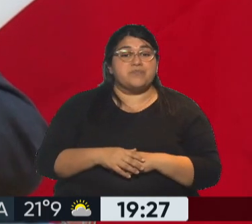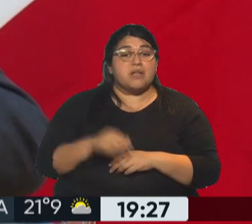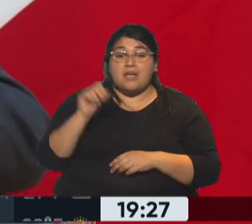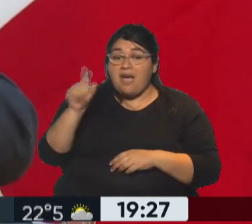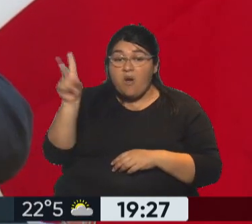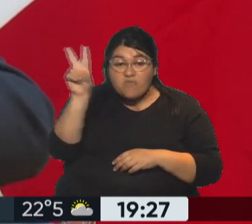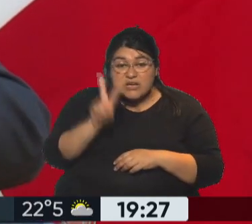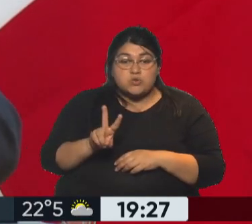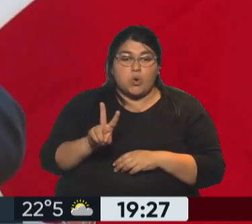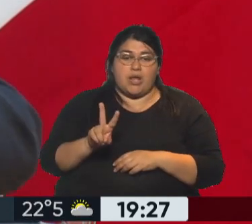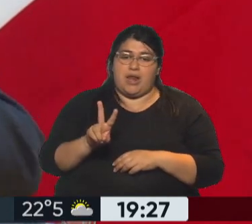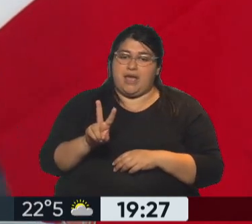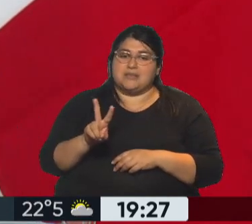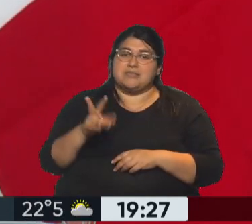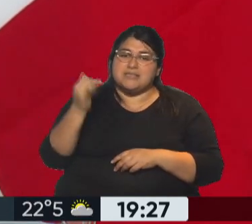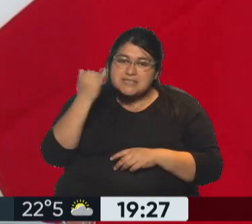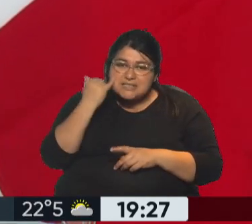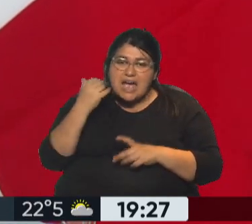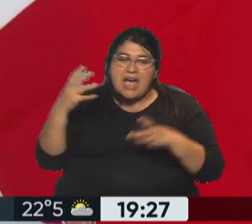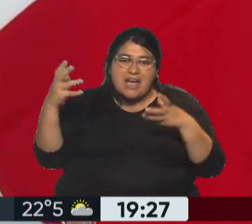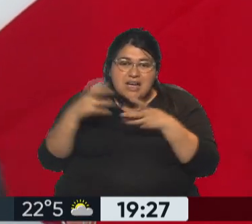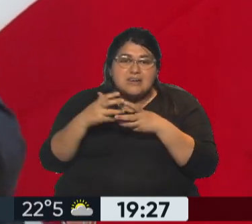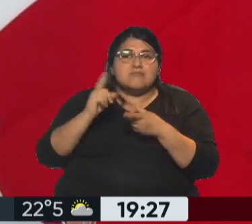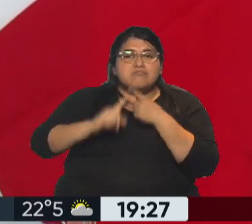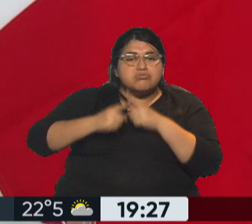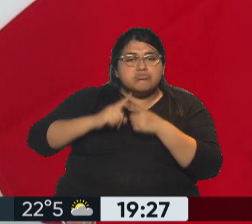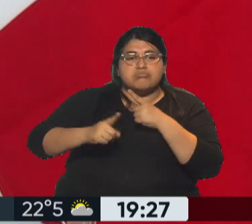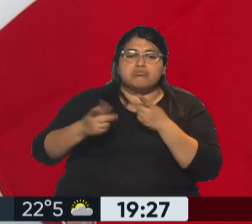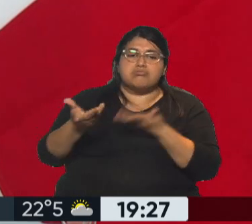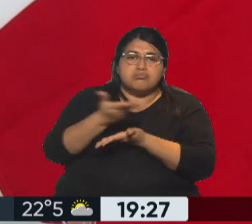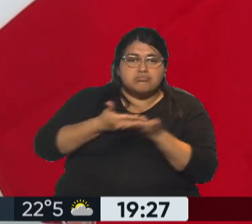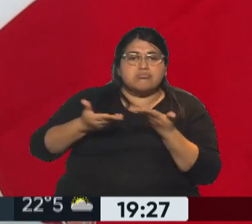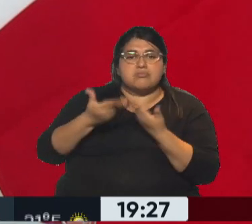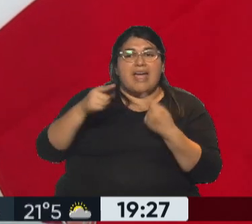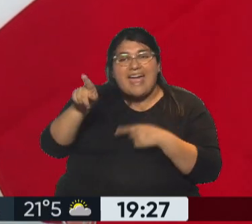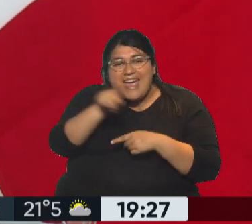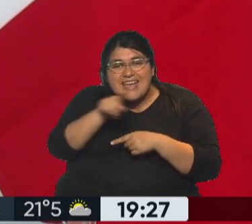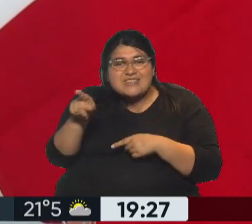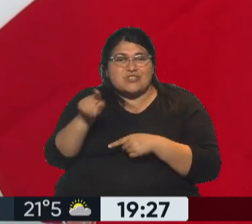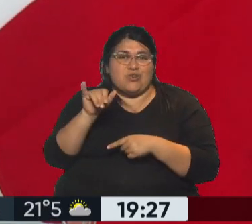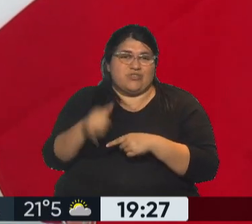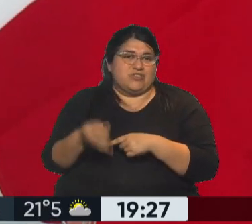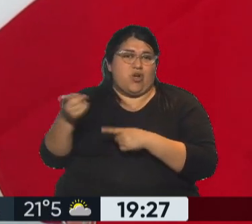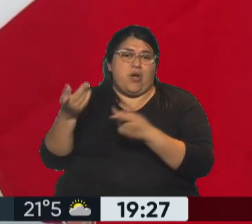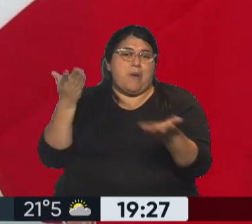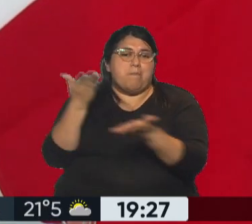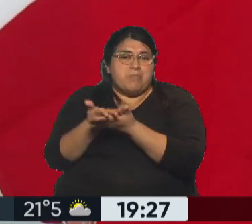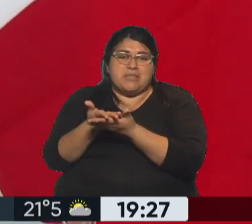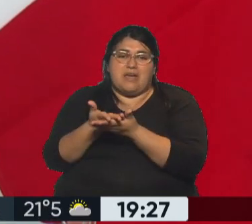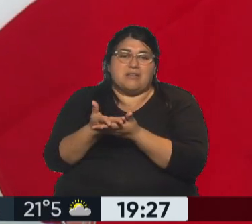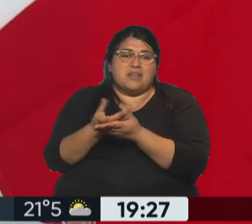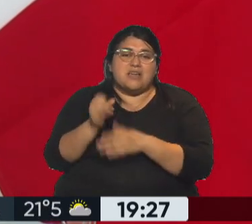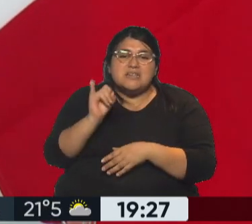están negociando, que son venezolanos, sean ellos los que pidan